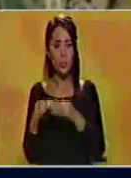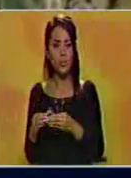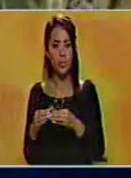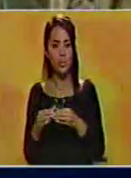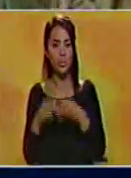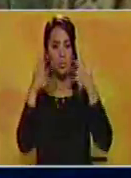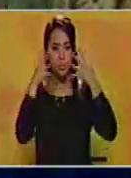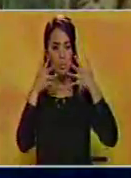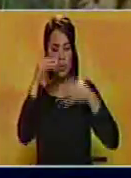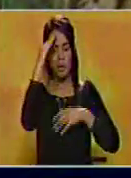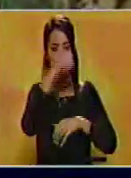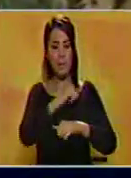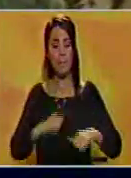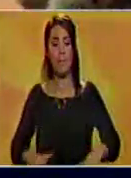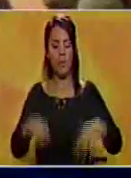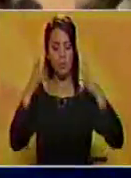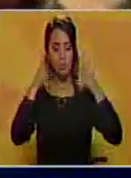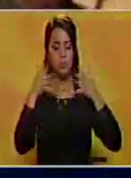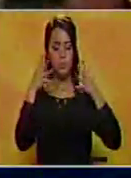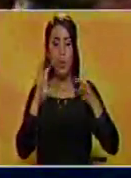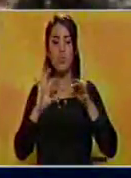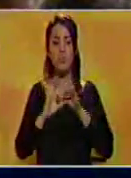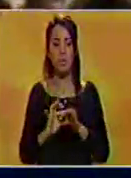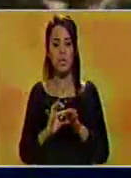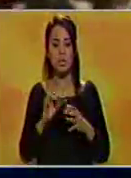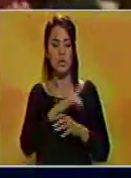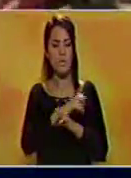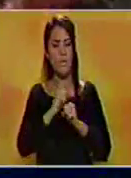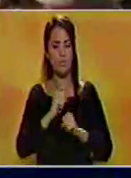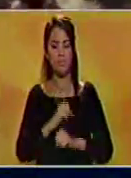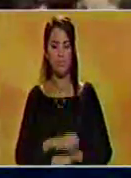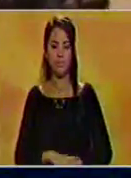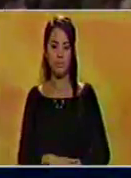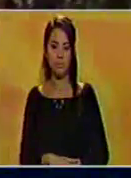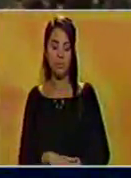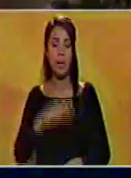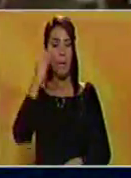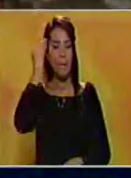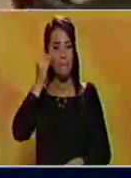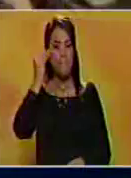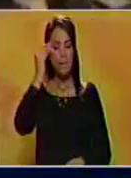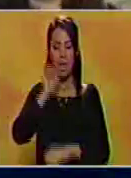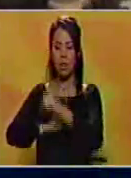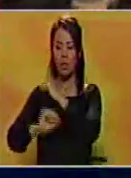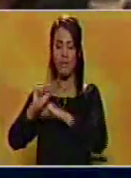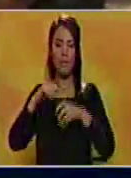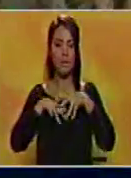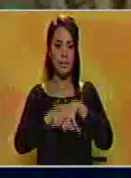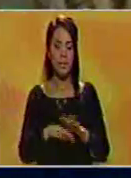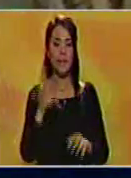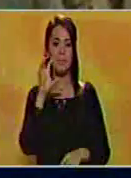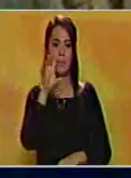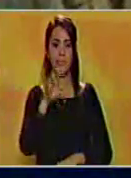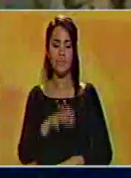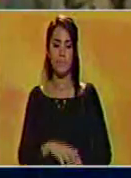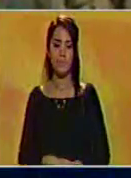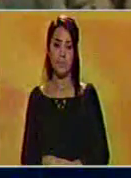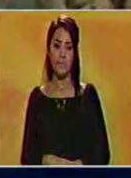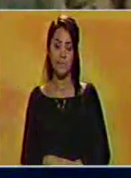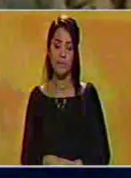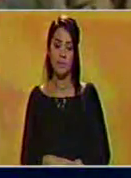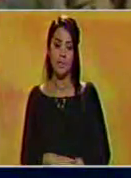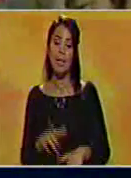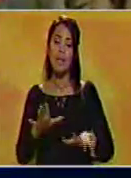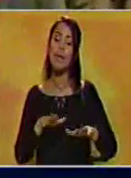academias militares unido una sola fuerza armada pensando siempre en la defensa integral de la nación desde el